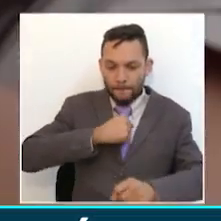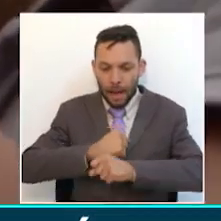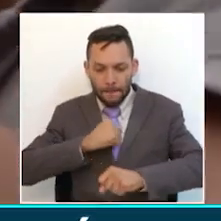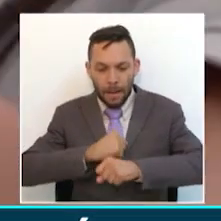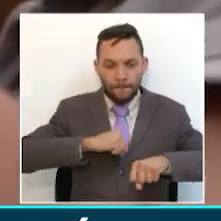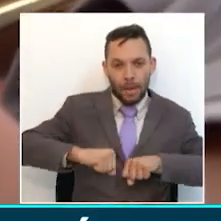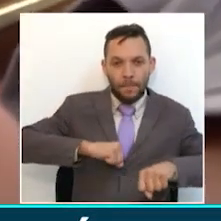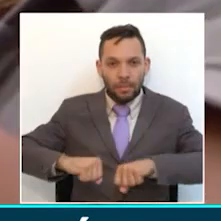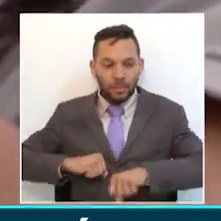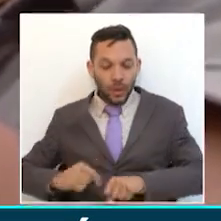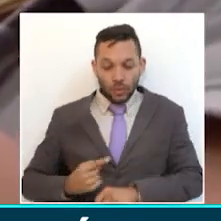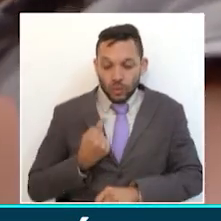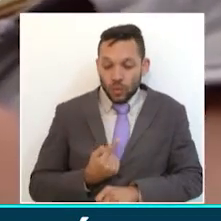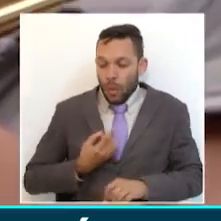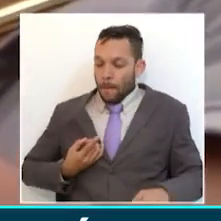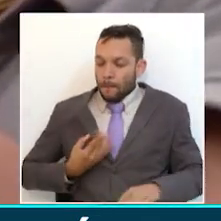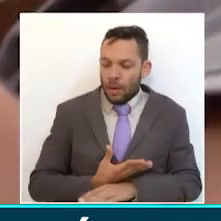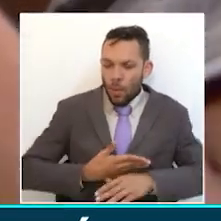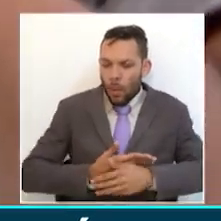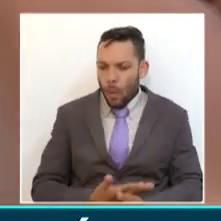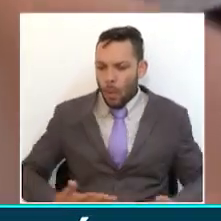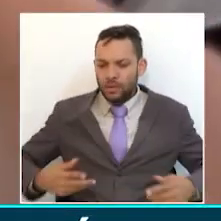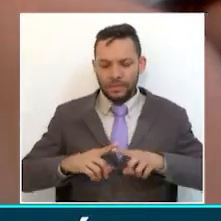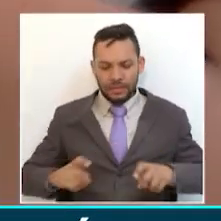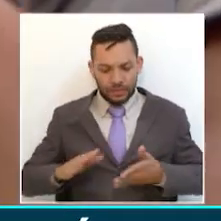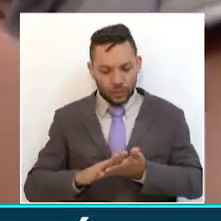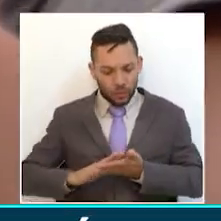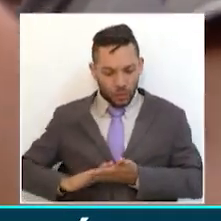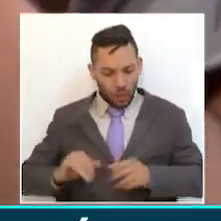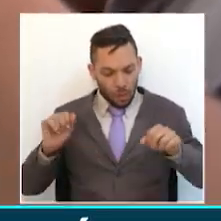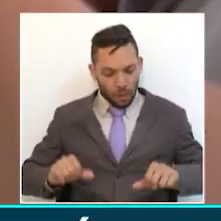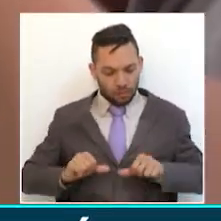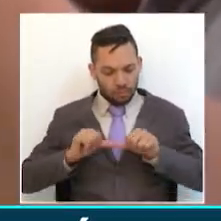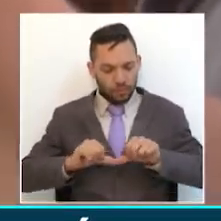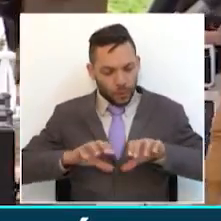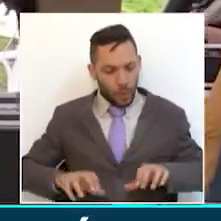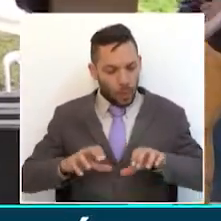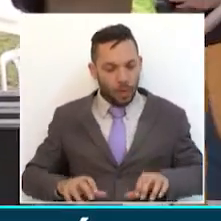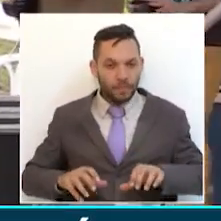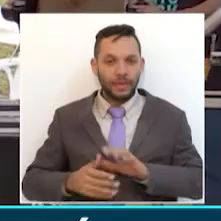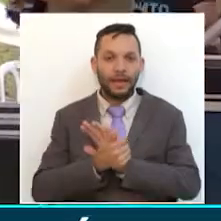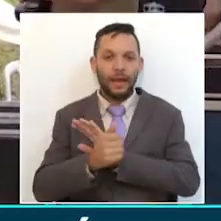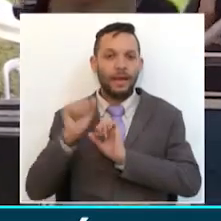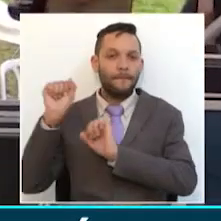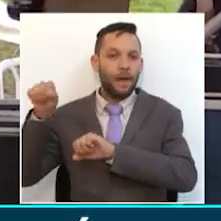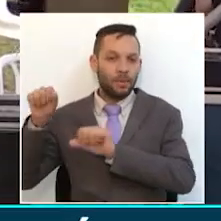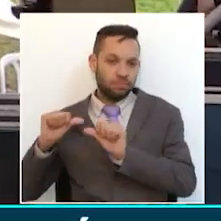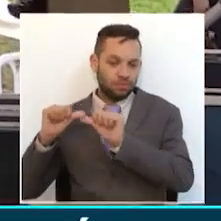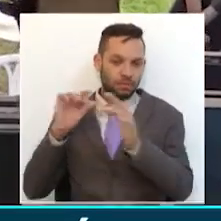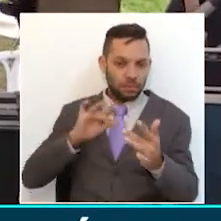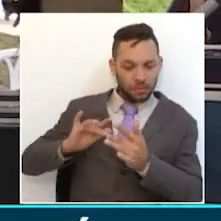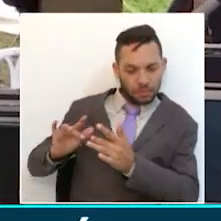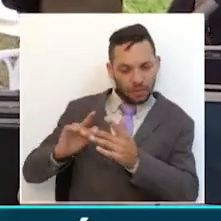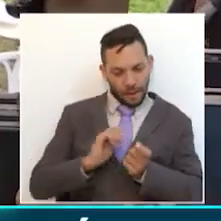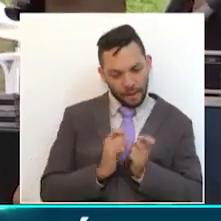no los podemos solucionar solos, sino que es a través de las diferentes capacidades interdisciplinarias que traigan cada uno de los jóvenes para generar ese